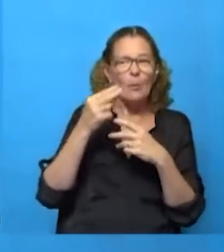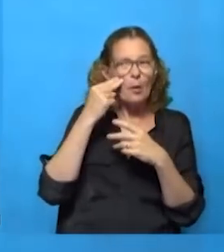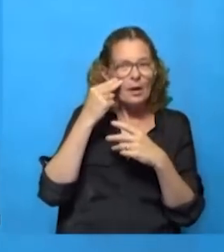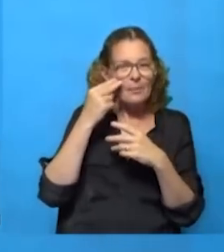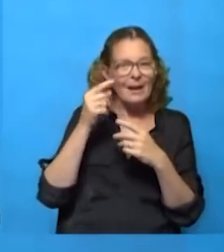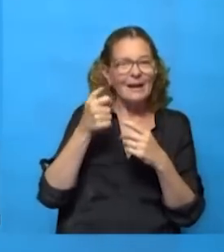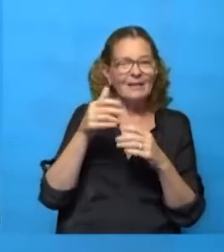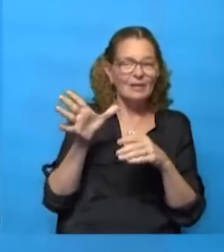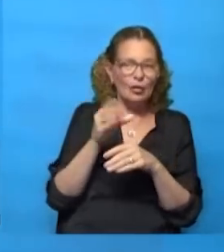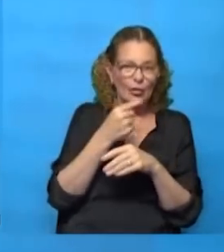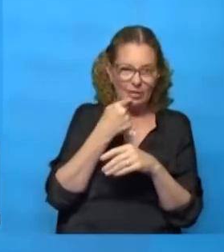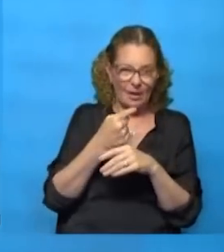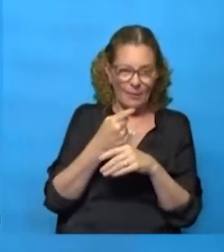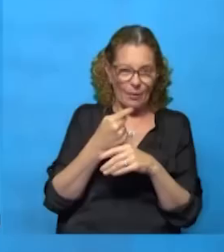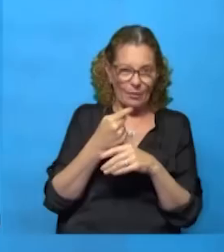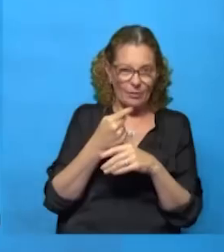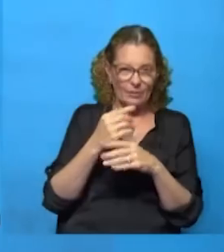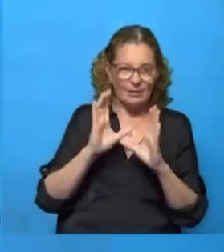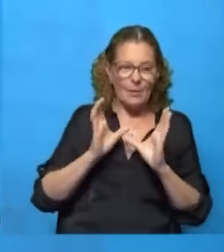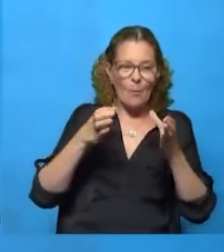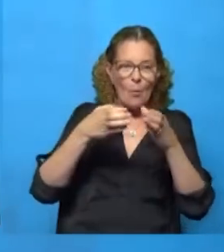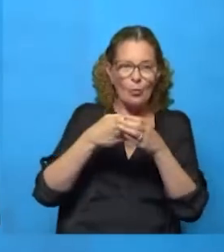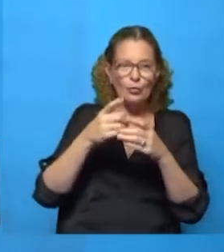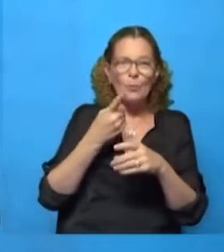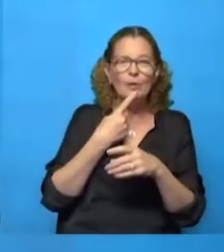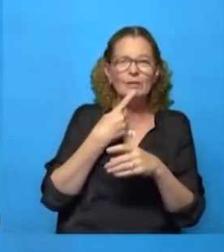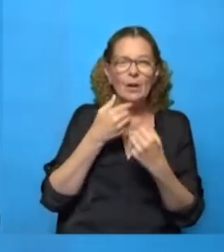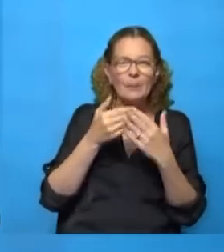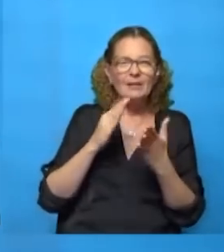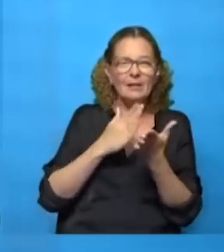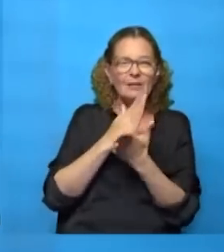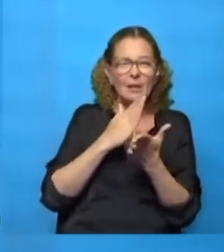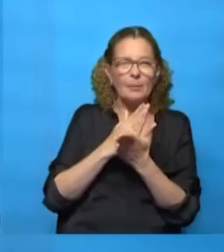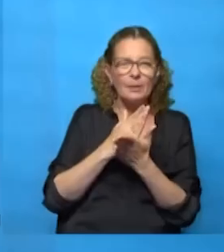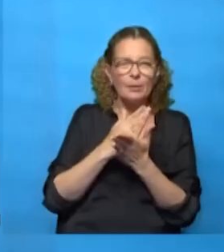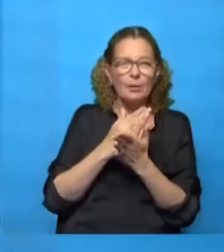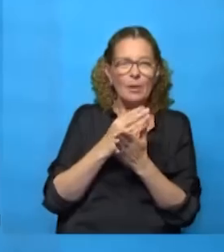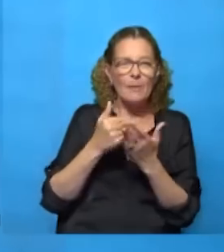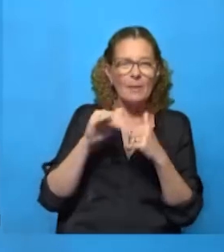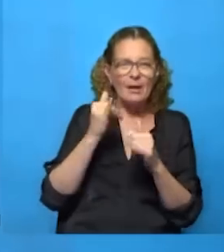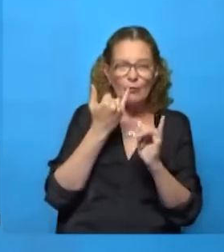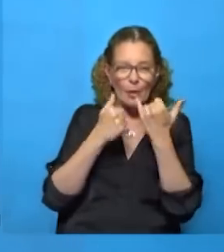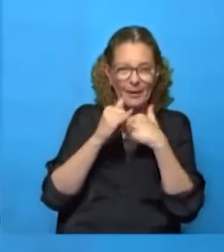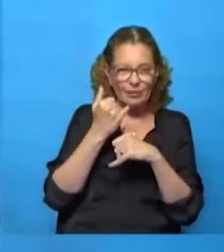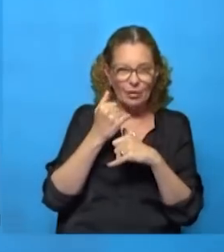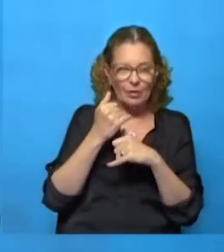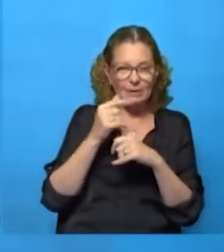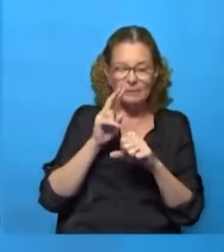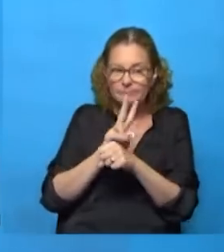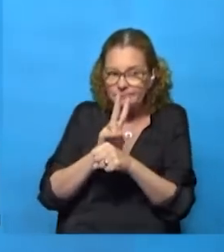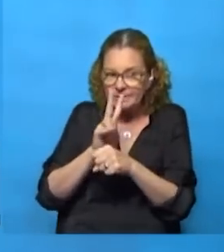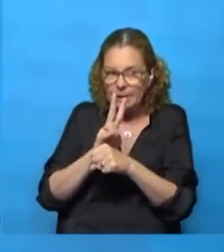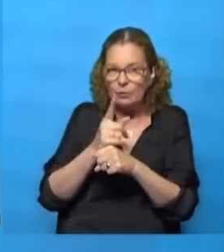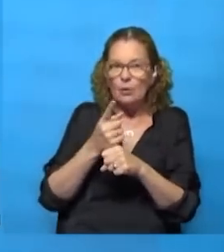casi todos digamos lo que se mueve desde el mundo político empieza siempre por el sector más informado que está más pendiente